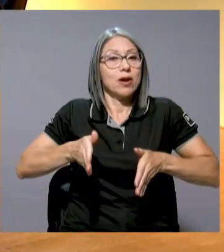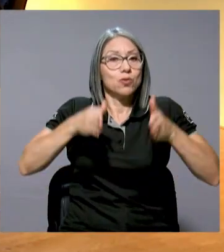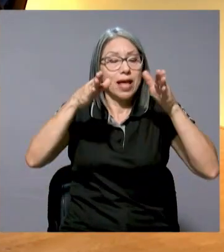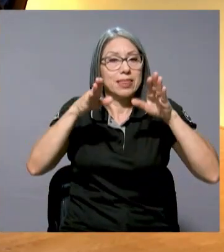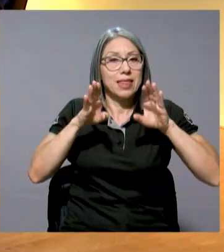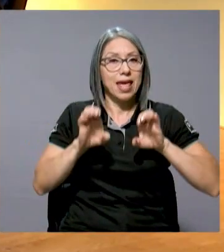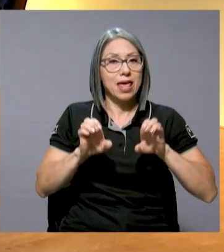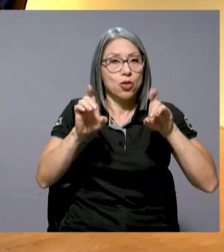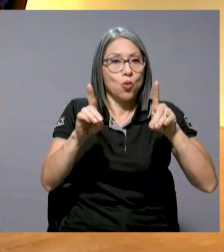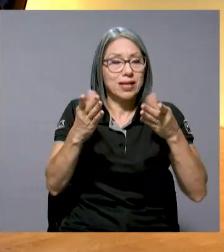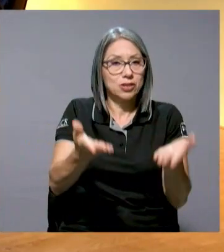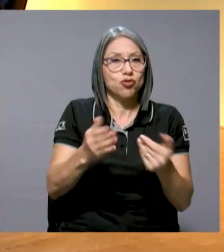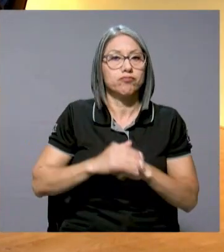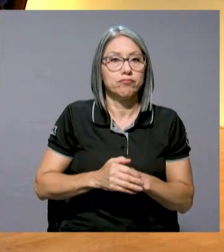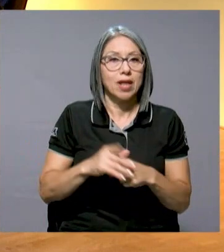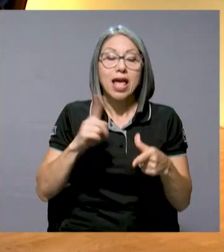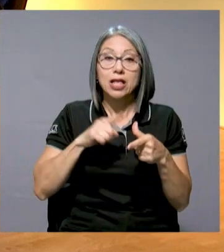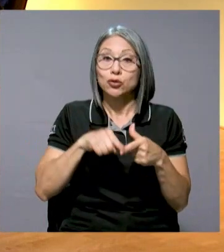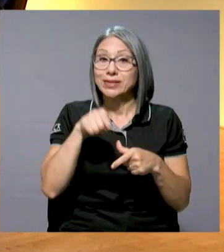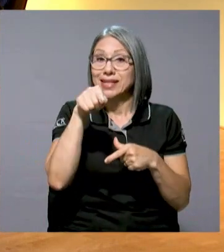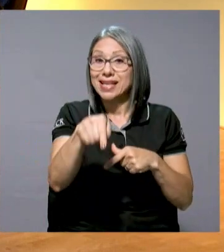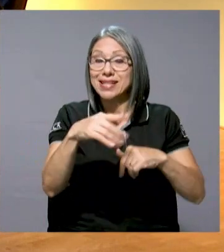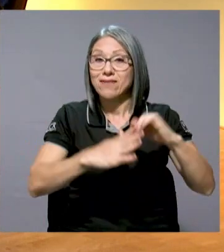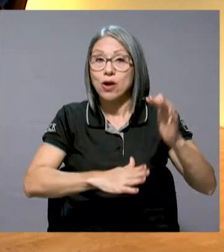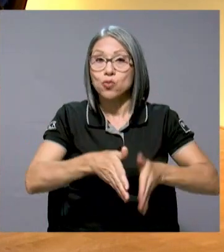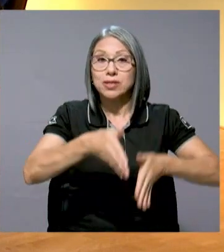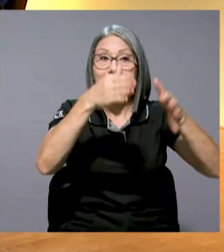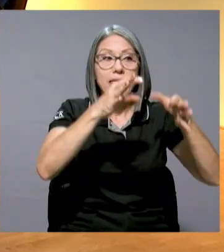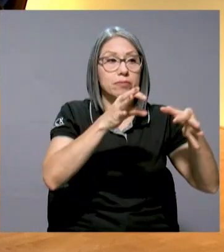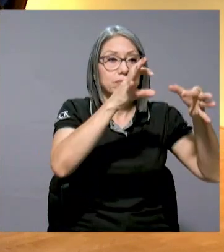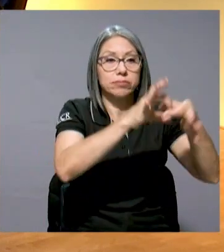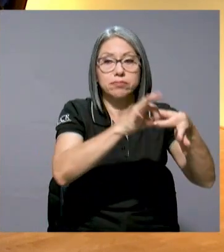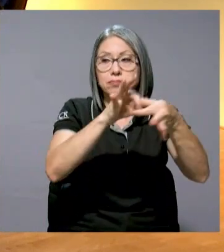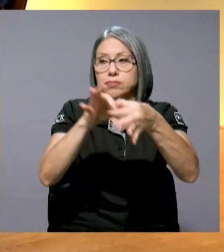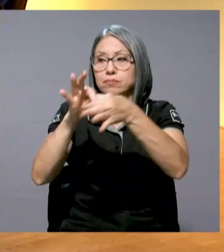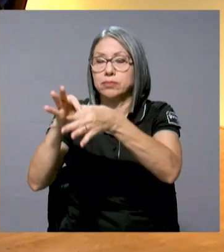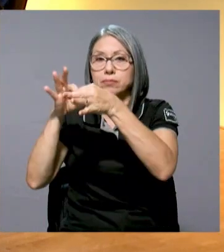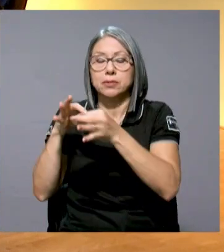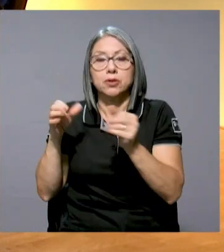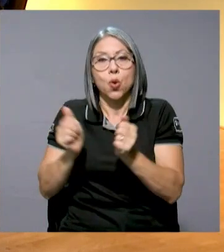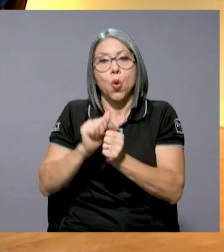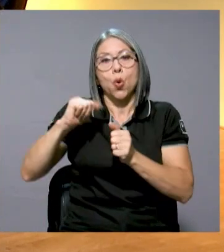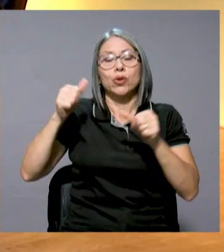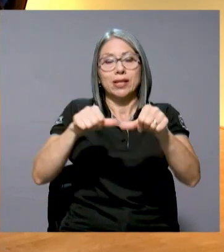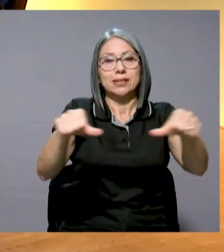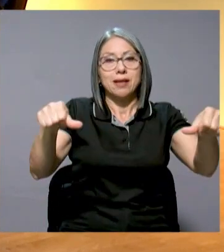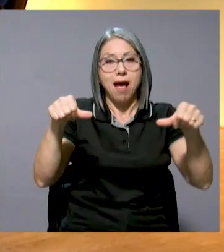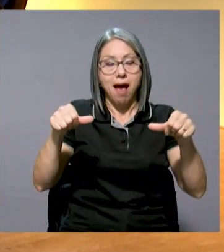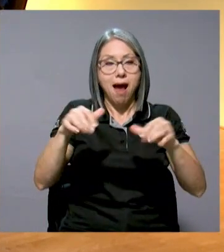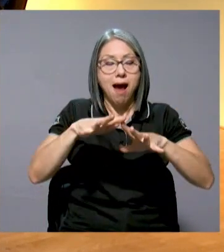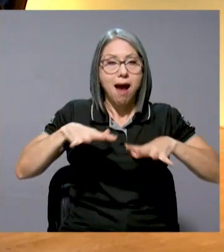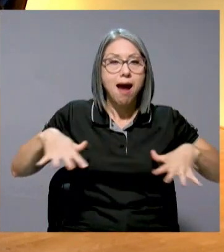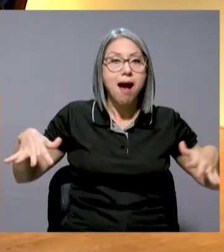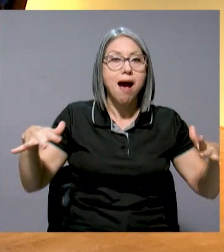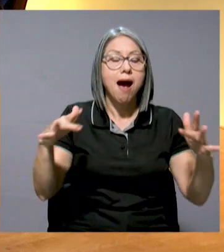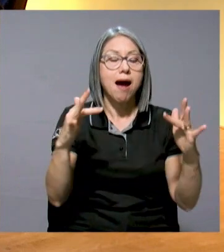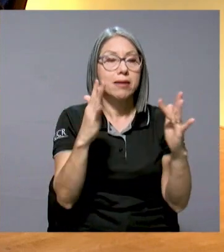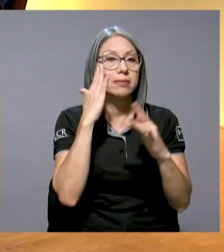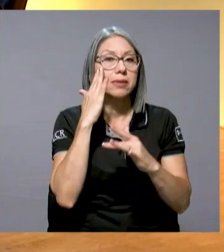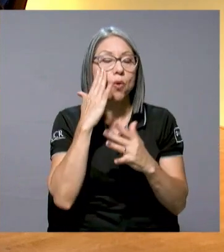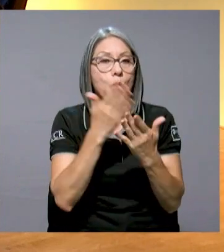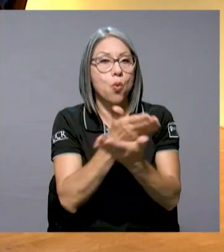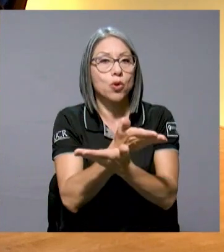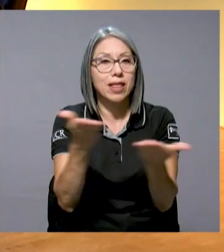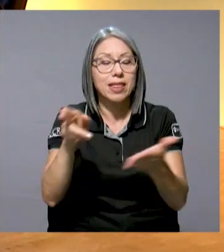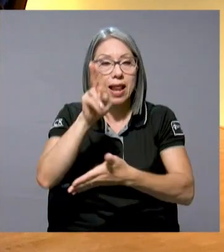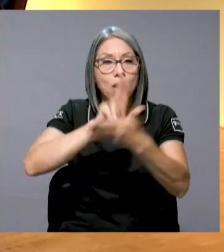también es una facultad que se relaciona con otros espacios de